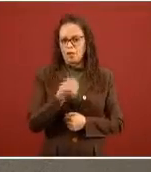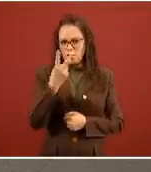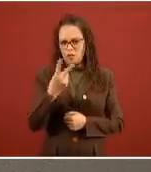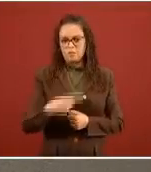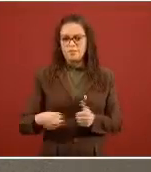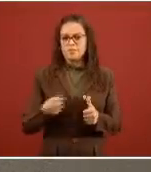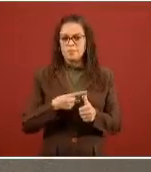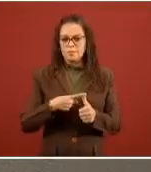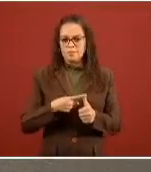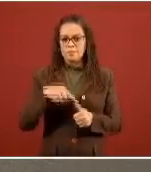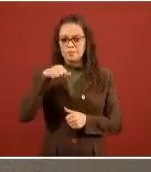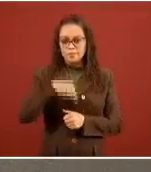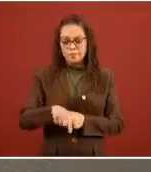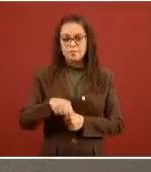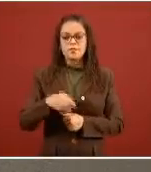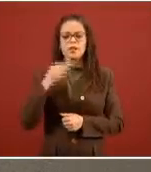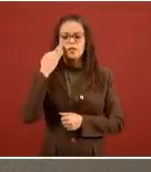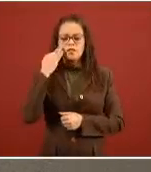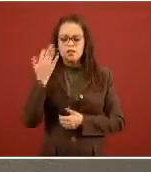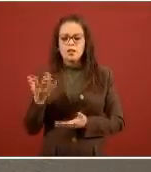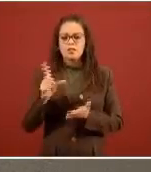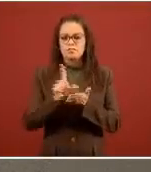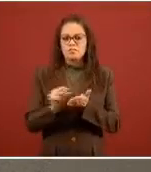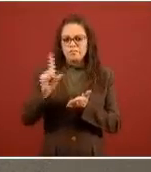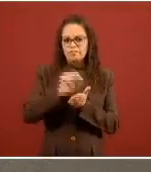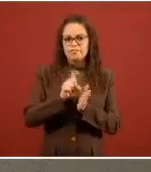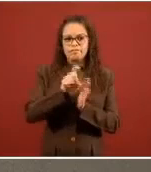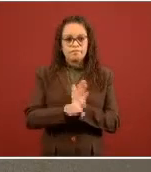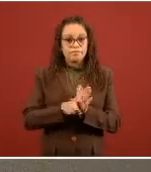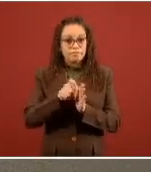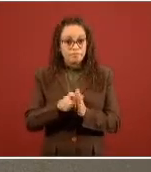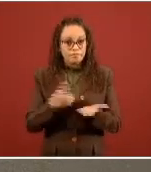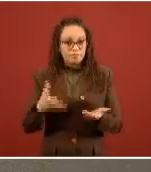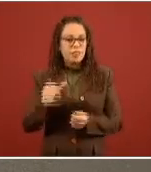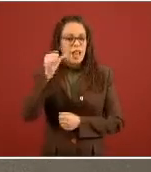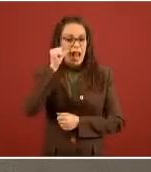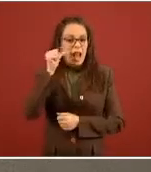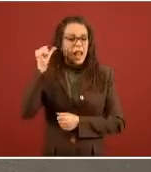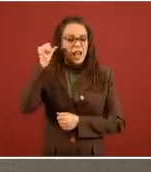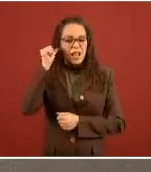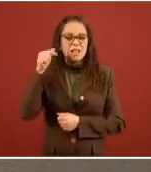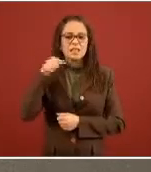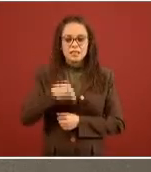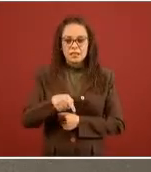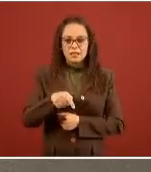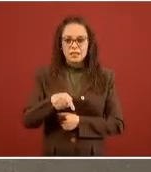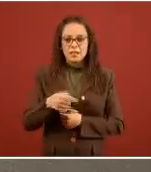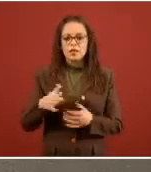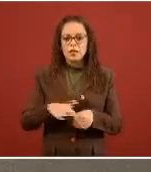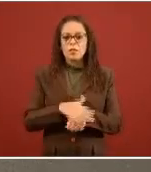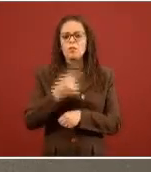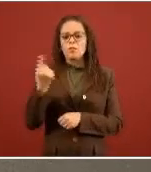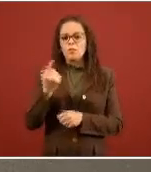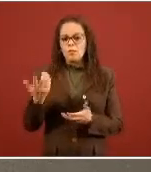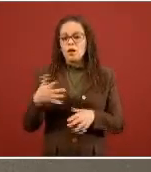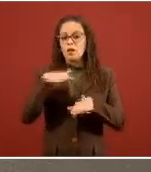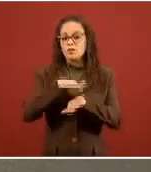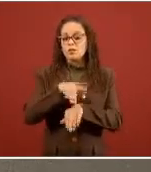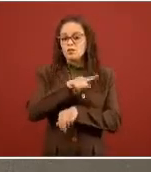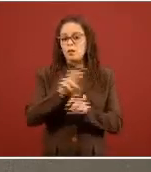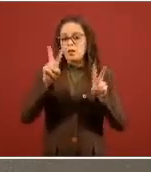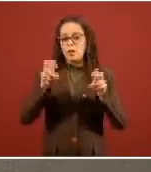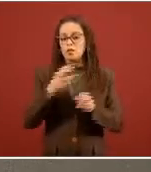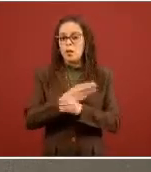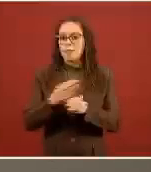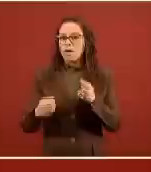sociales se ha dado en estas últimas semanas, especialmente ayer, una controversia por la cuestión del abasto de insumos.